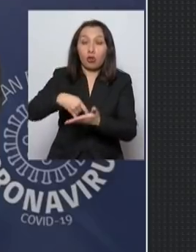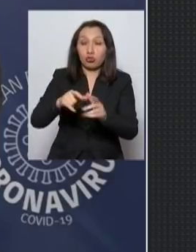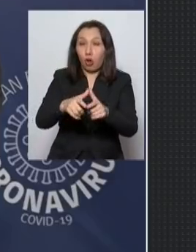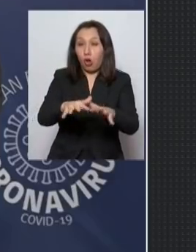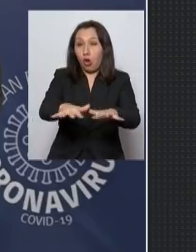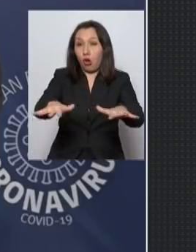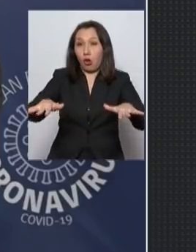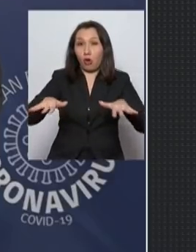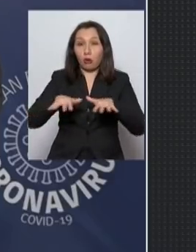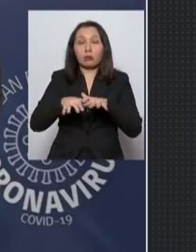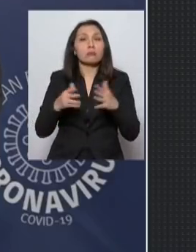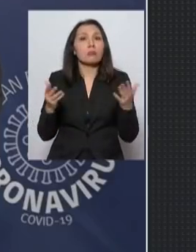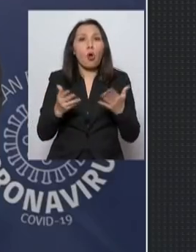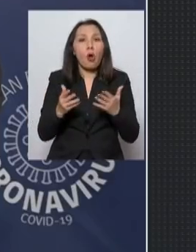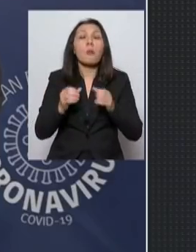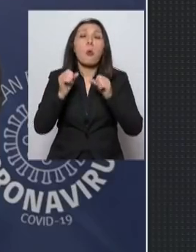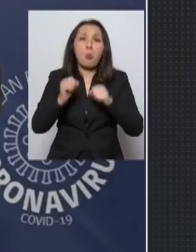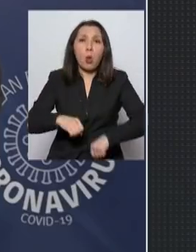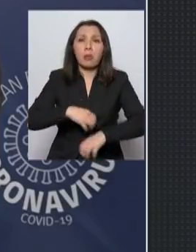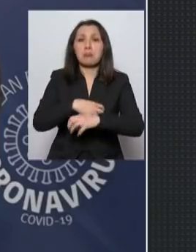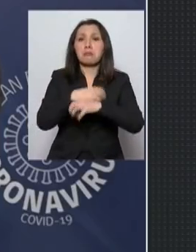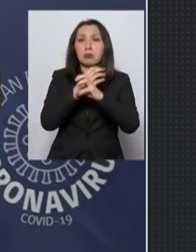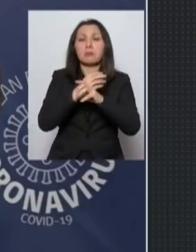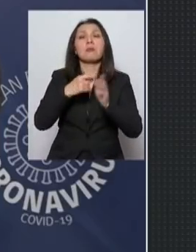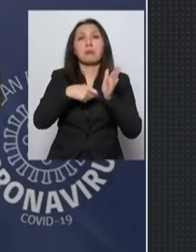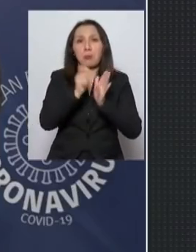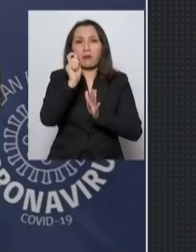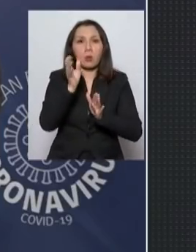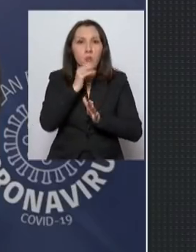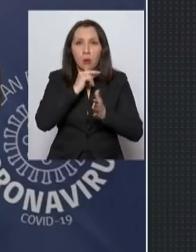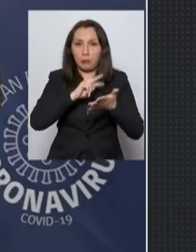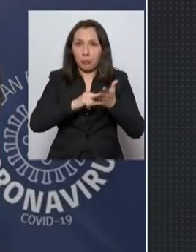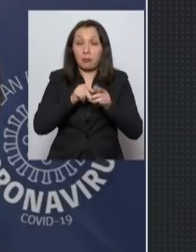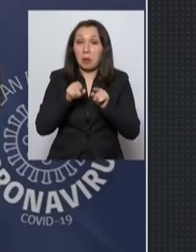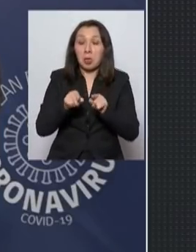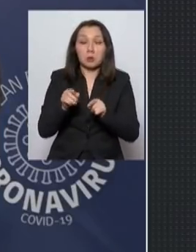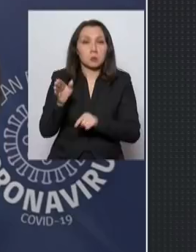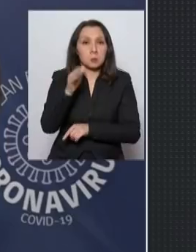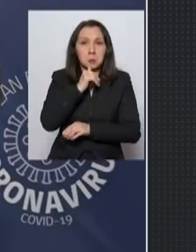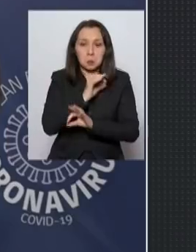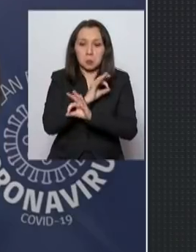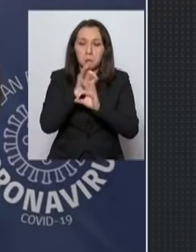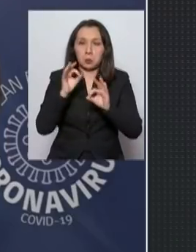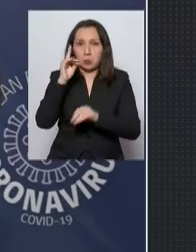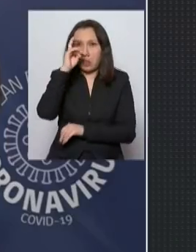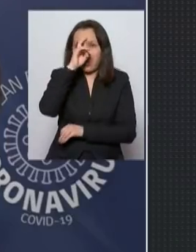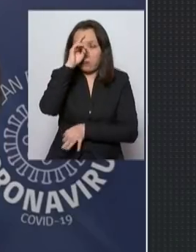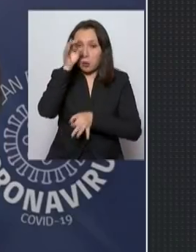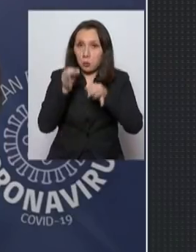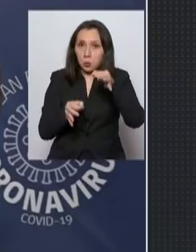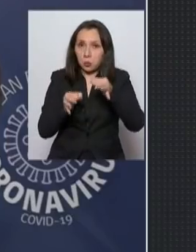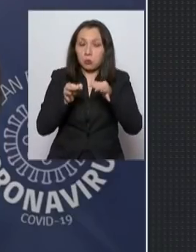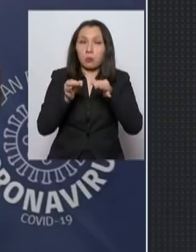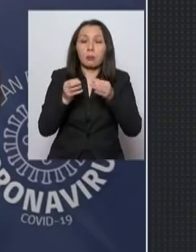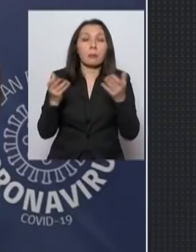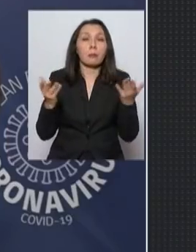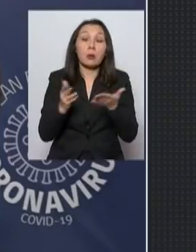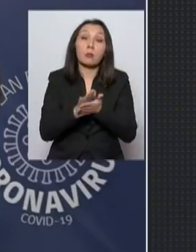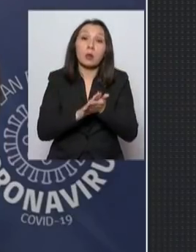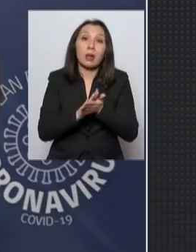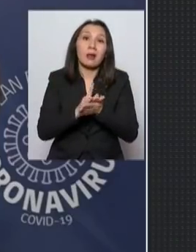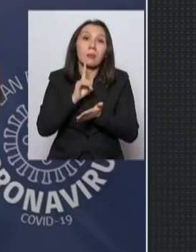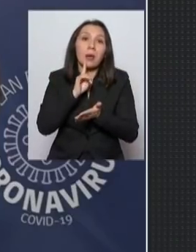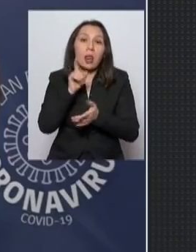cierto?, mediante métodos telemáticos. Y en ese sentido no hay ninguna dificultad jurídica para que